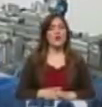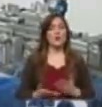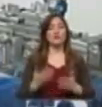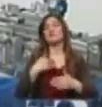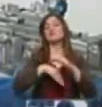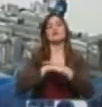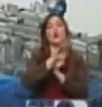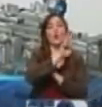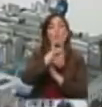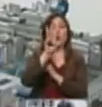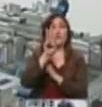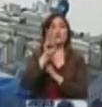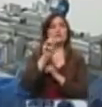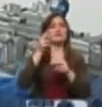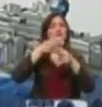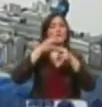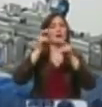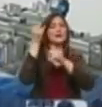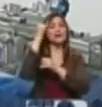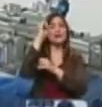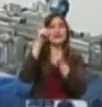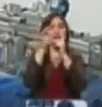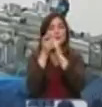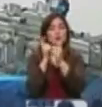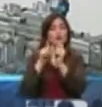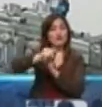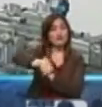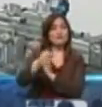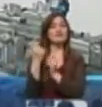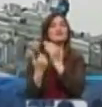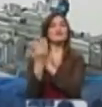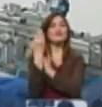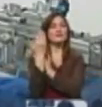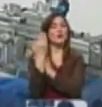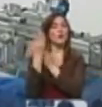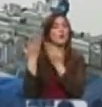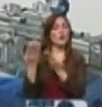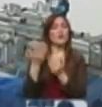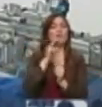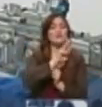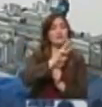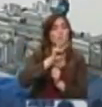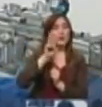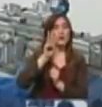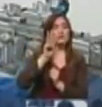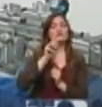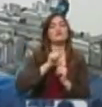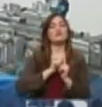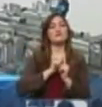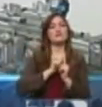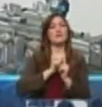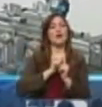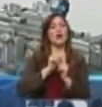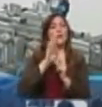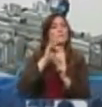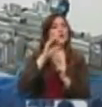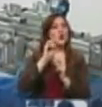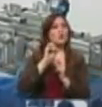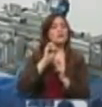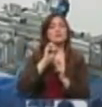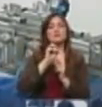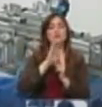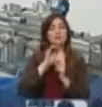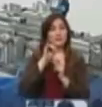History Channel, Una Idea para Cambiar la Historia, o directamente al link que se puede encontrar en las redes sociales, en la página de BioBite, en